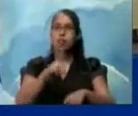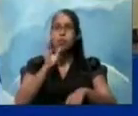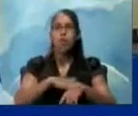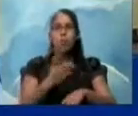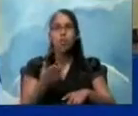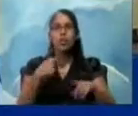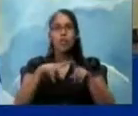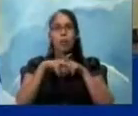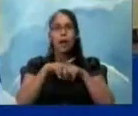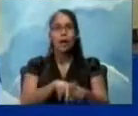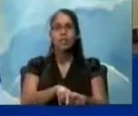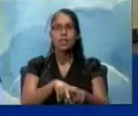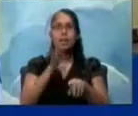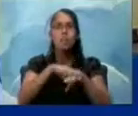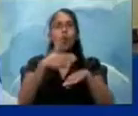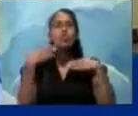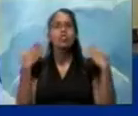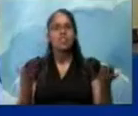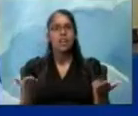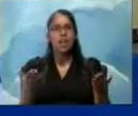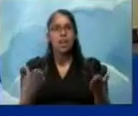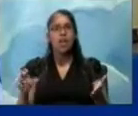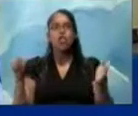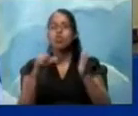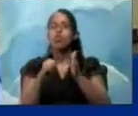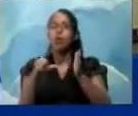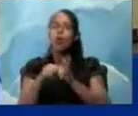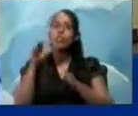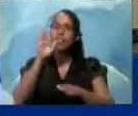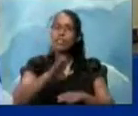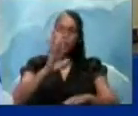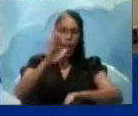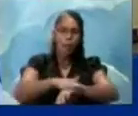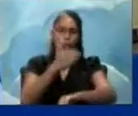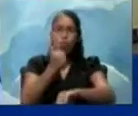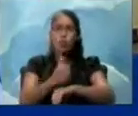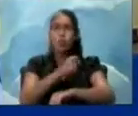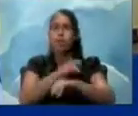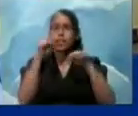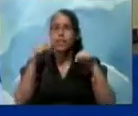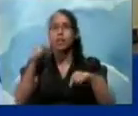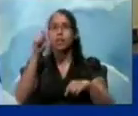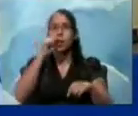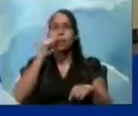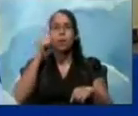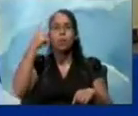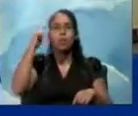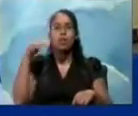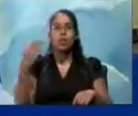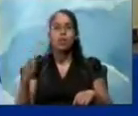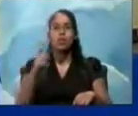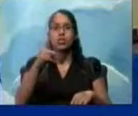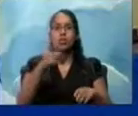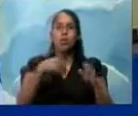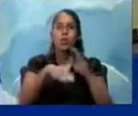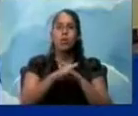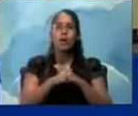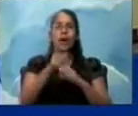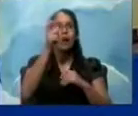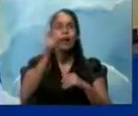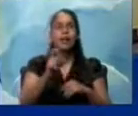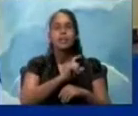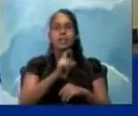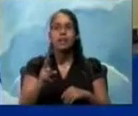vas a castigar? ¿A dónde está la causa por la cual tú lo vas a